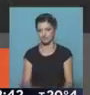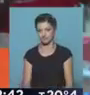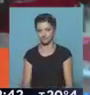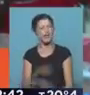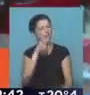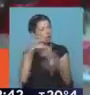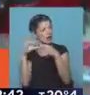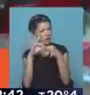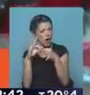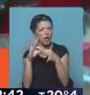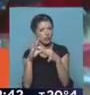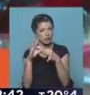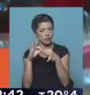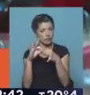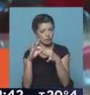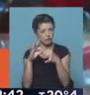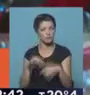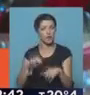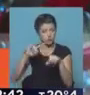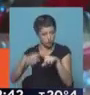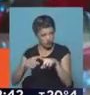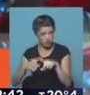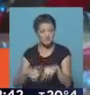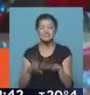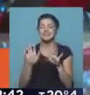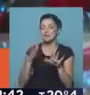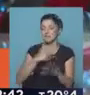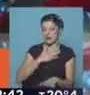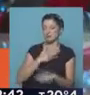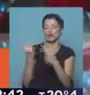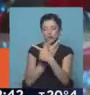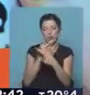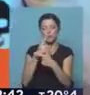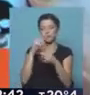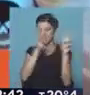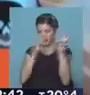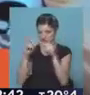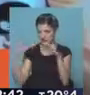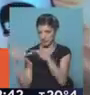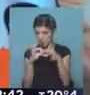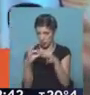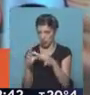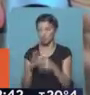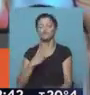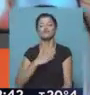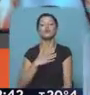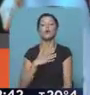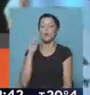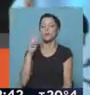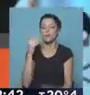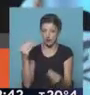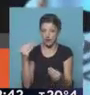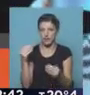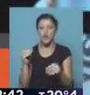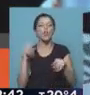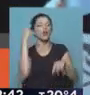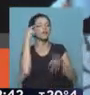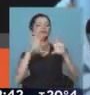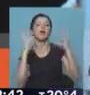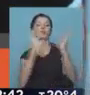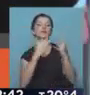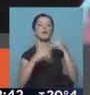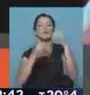me parece que en este caso, Jorge, se están mezclando las dos cosas. Lo que veo muy notoriamente es una fractura entre mundo desarrollado y mundo en